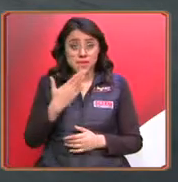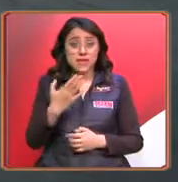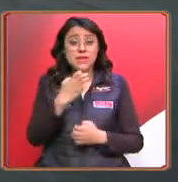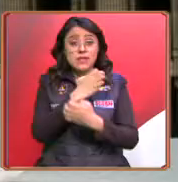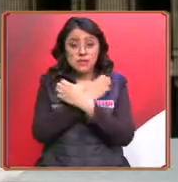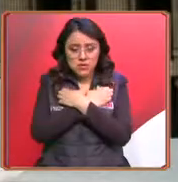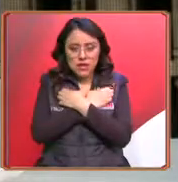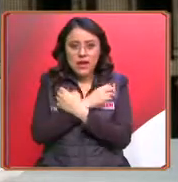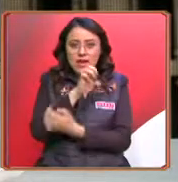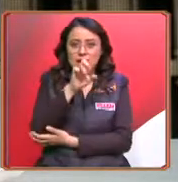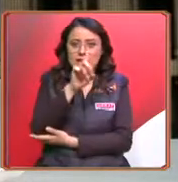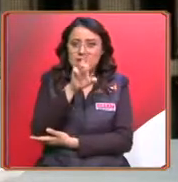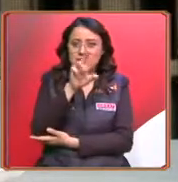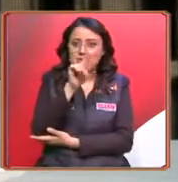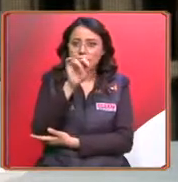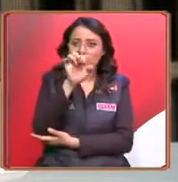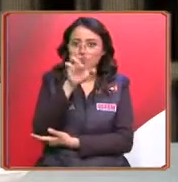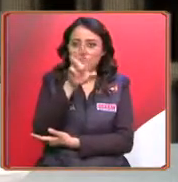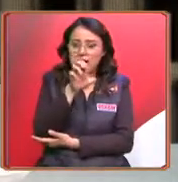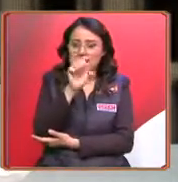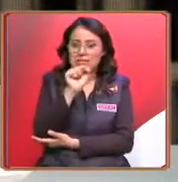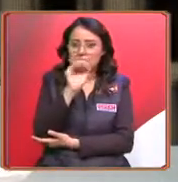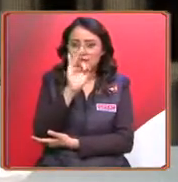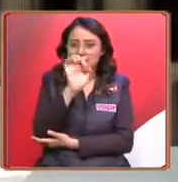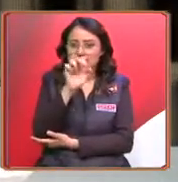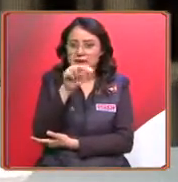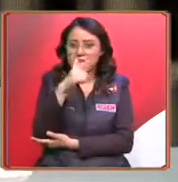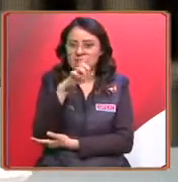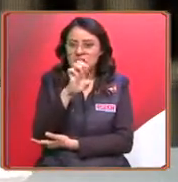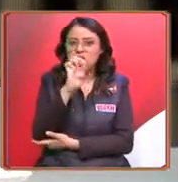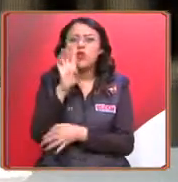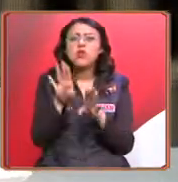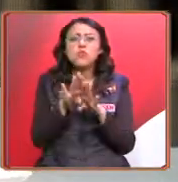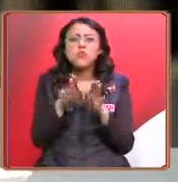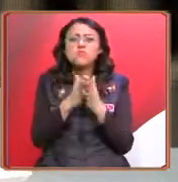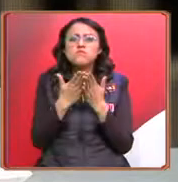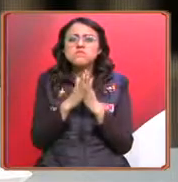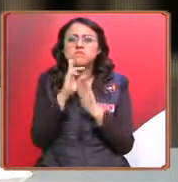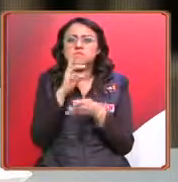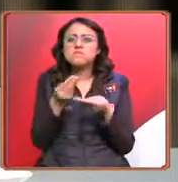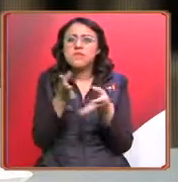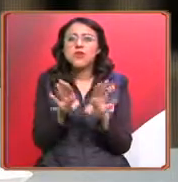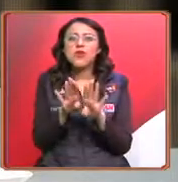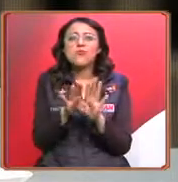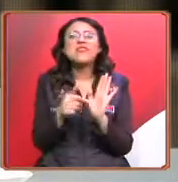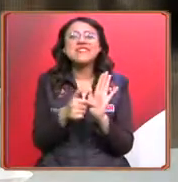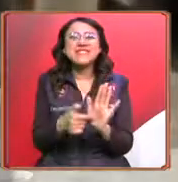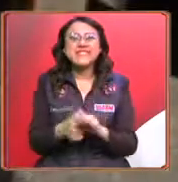Editorial Esfinge ayuda a repartir alegría. Brenda Cervantes nos platica cómo se reparte esta alegría.